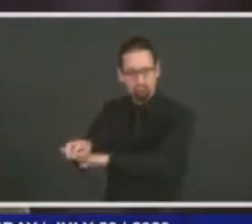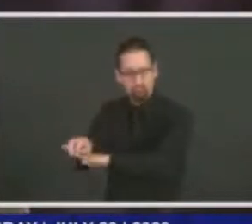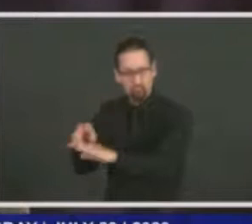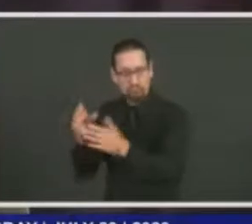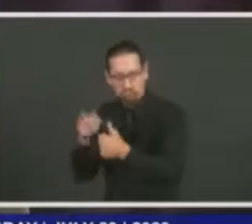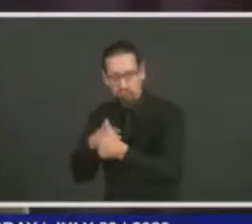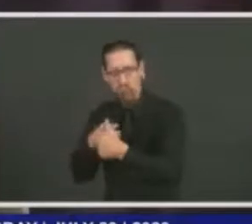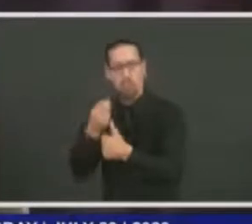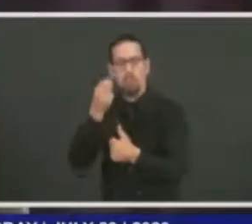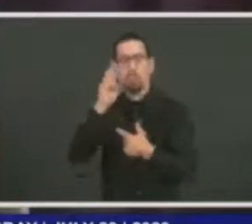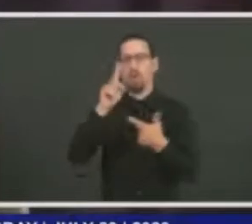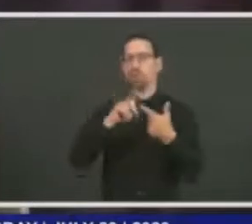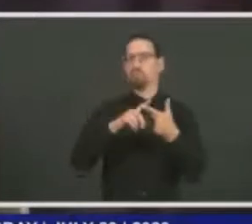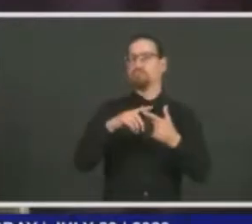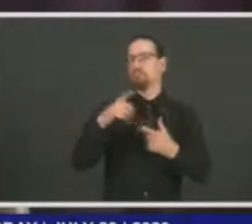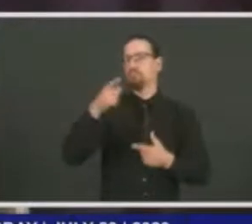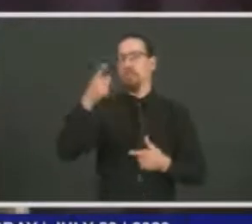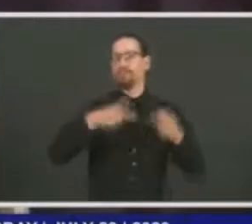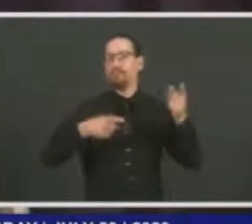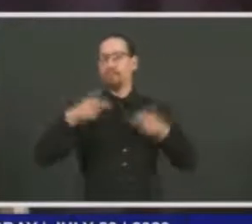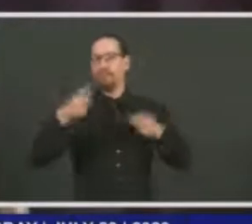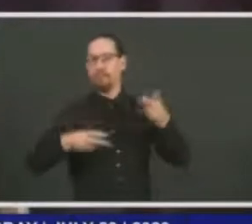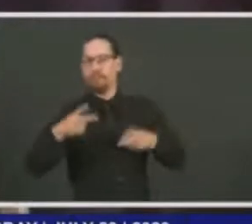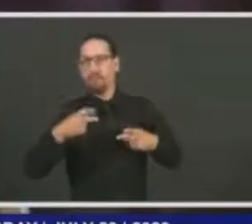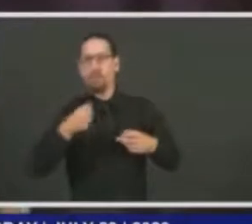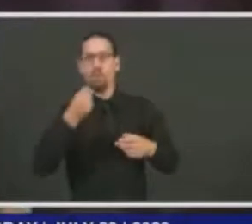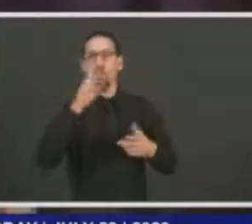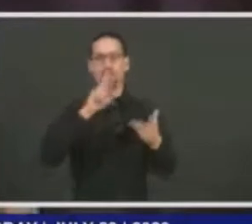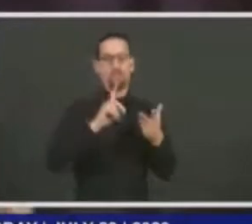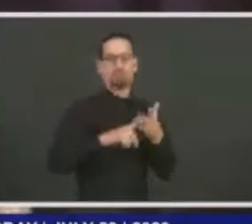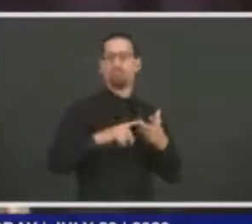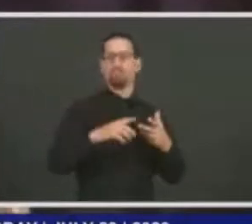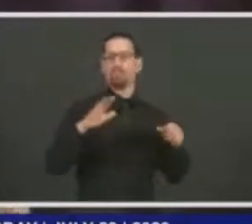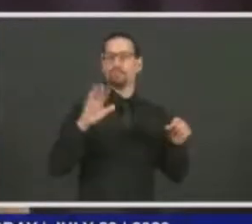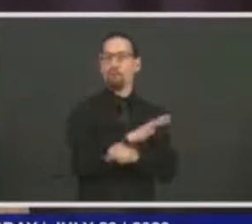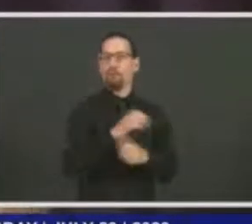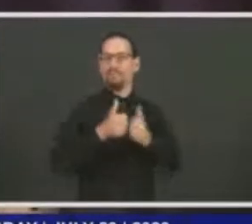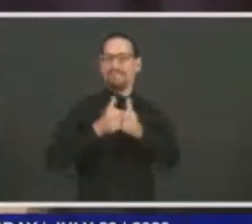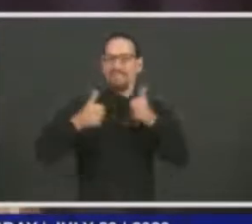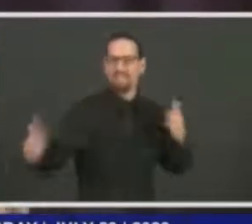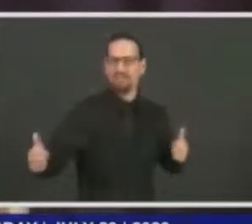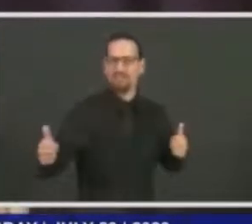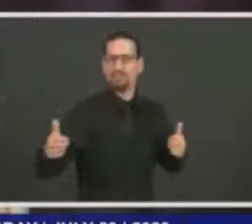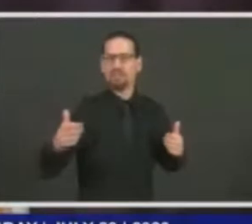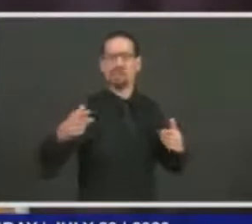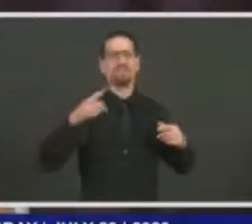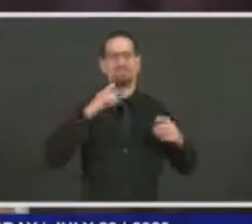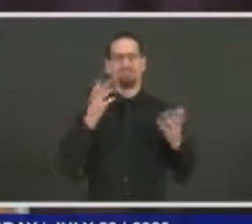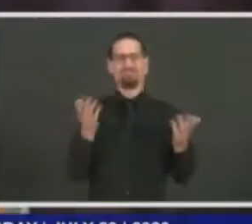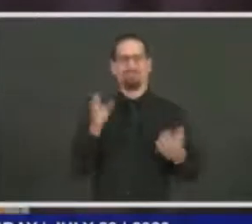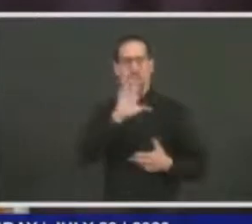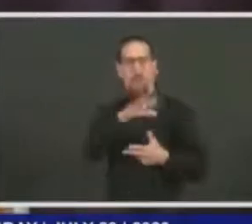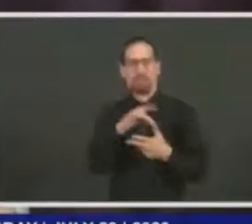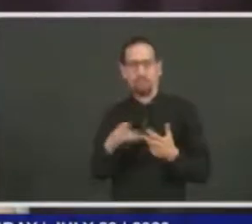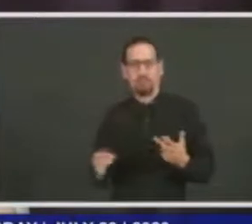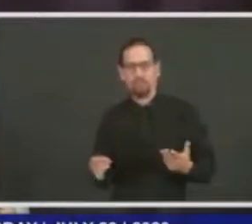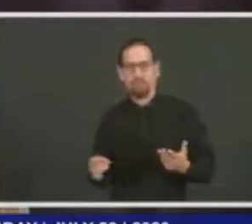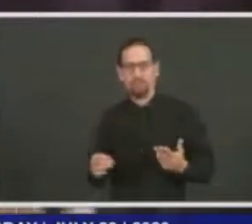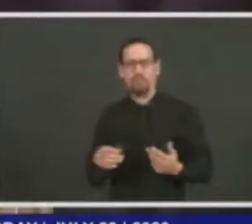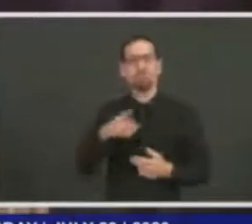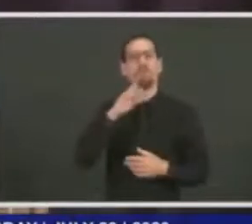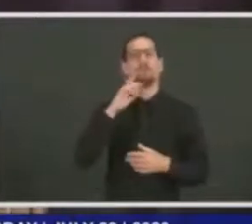all the measures so kids can come back to school safely. Quería decirle que parte de lo que estamos haciendo es